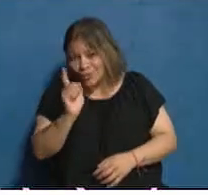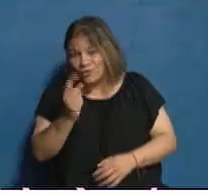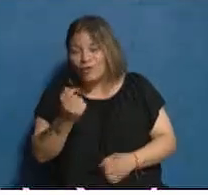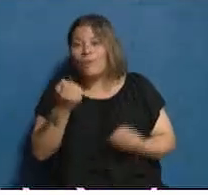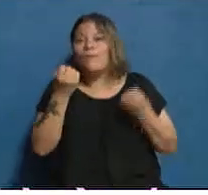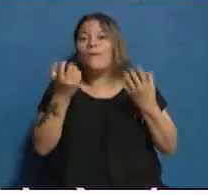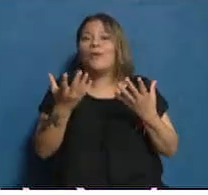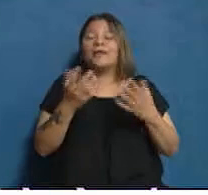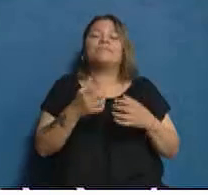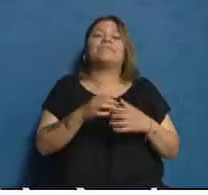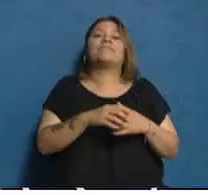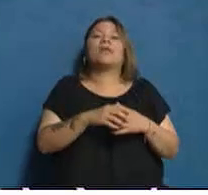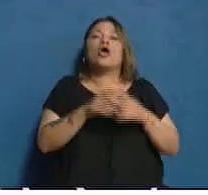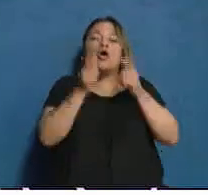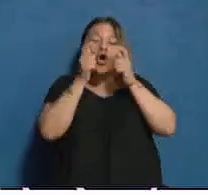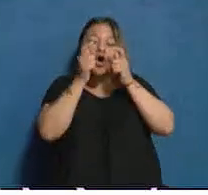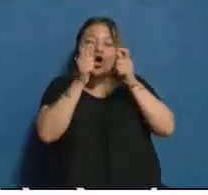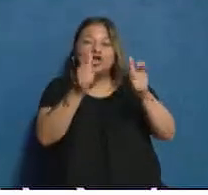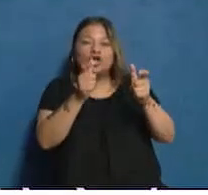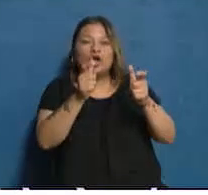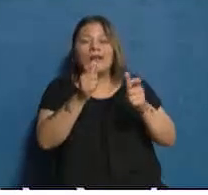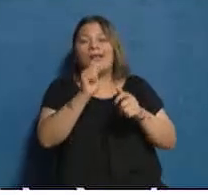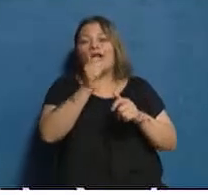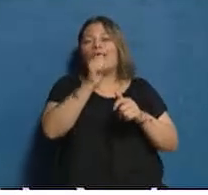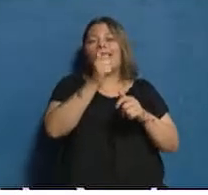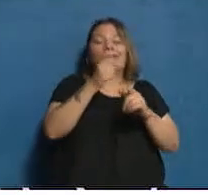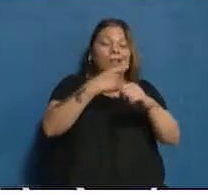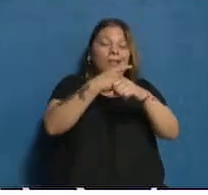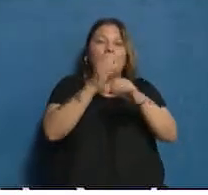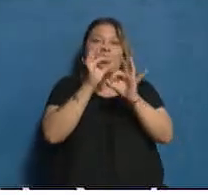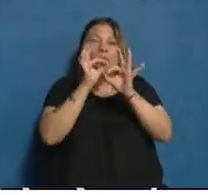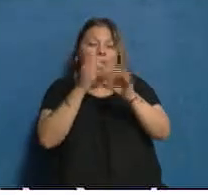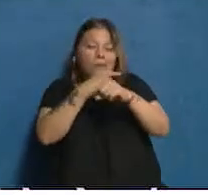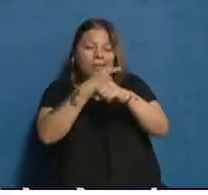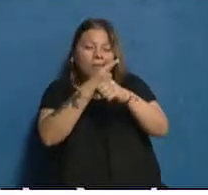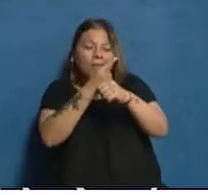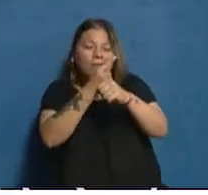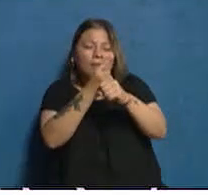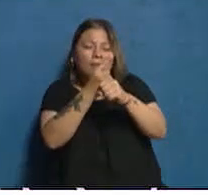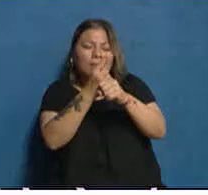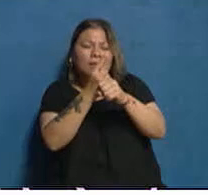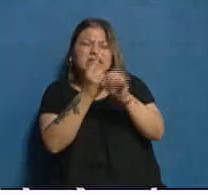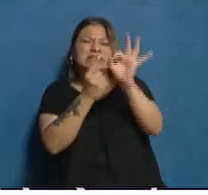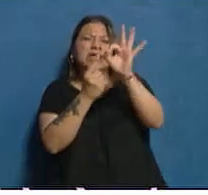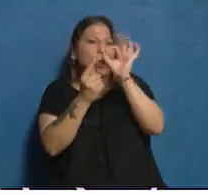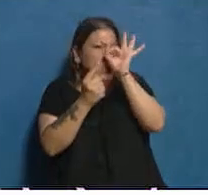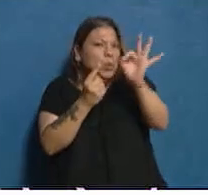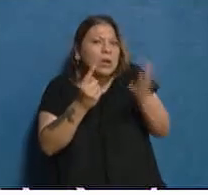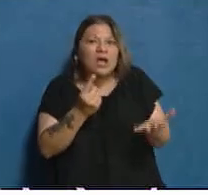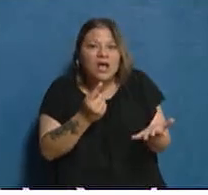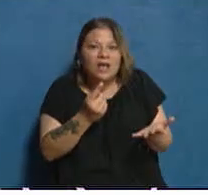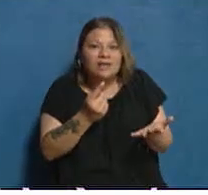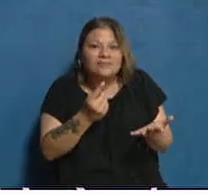los controles de alcoholemia son falibles. Porque el alcoholímetro no marca cero nunca, eso es lo que dice, no puede no marcarlo. Puede no